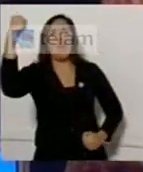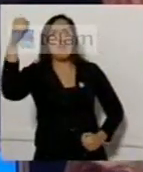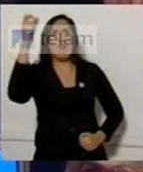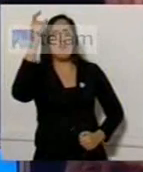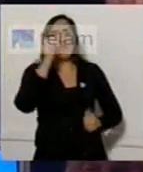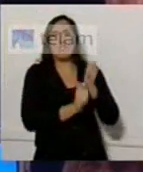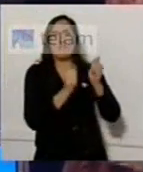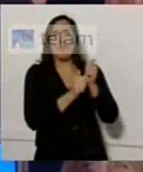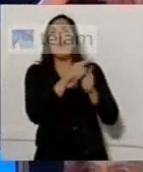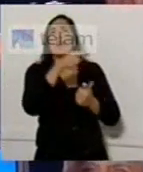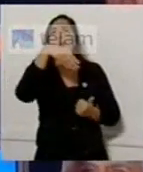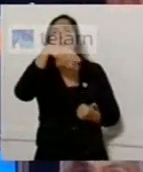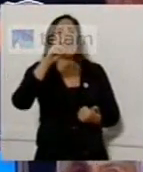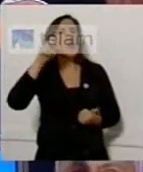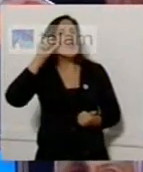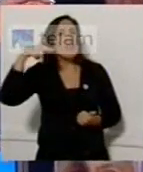Moreno, Belgrano,